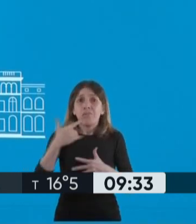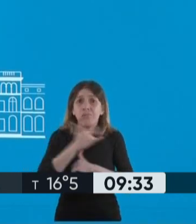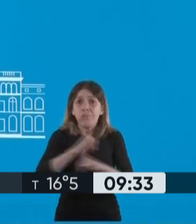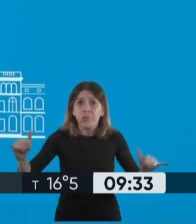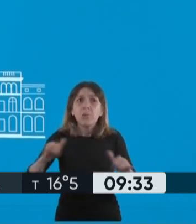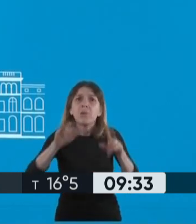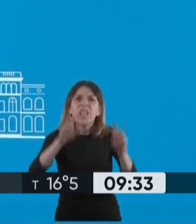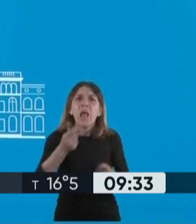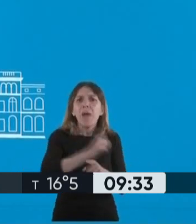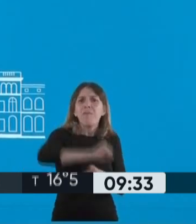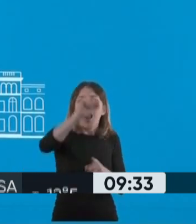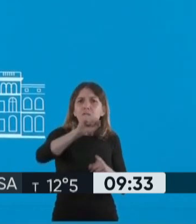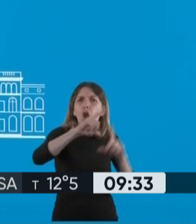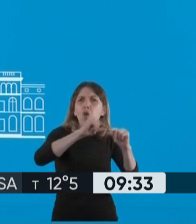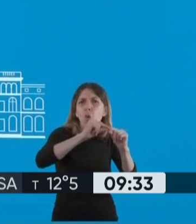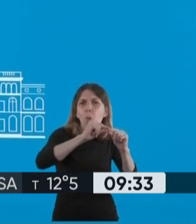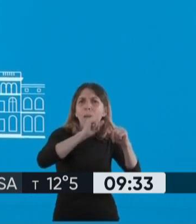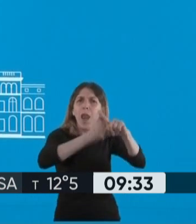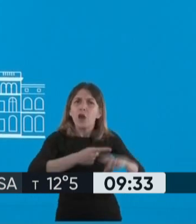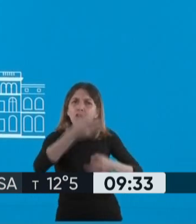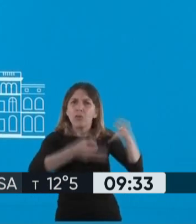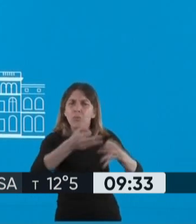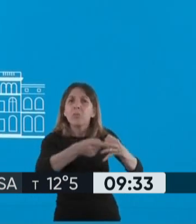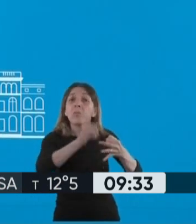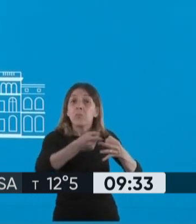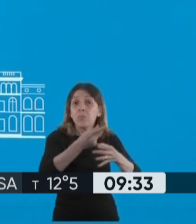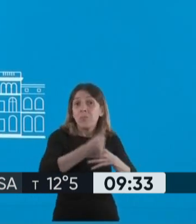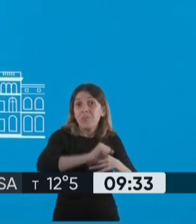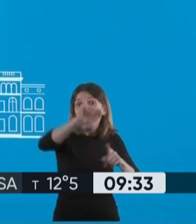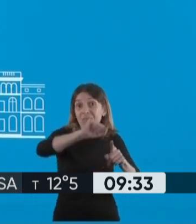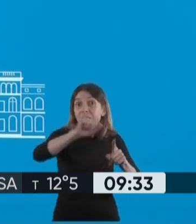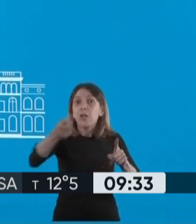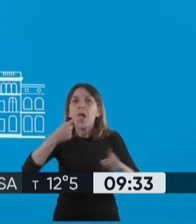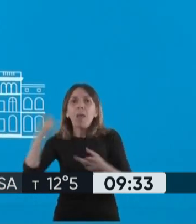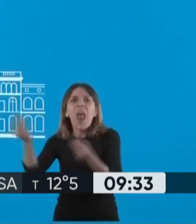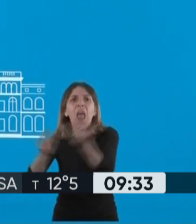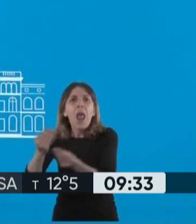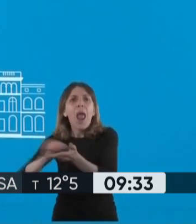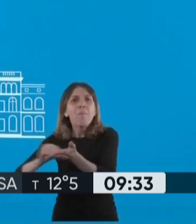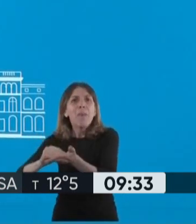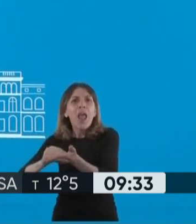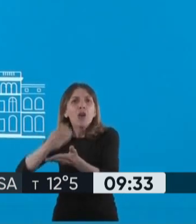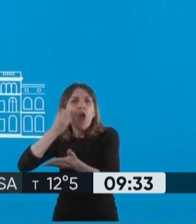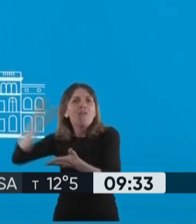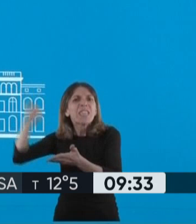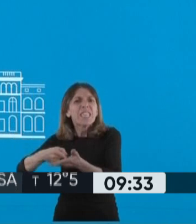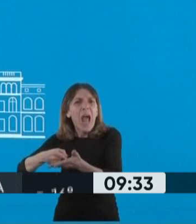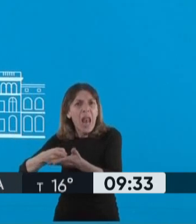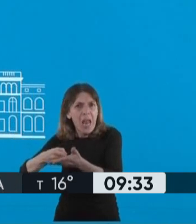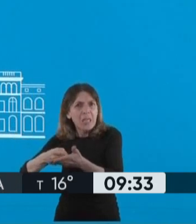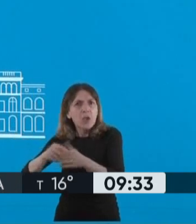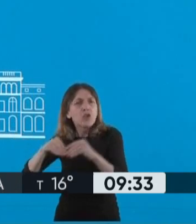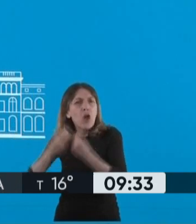los índices de crecimiento, ese índice de crecimiento es además índice de crecimiento de empleo registrado. Las últimas cifras que tenemos de empleo